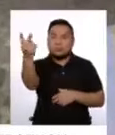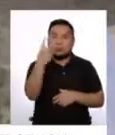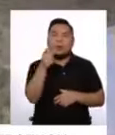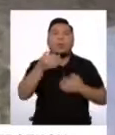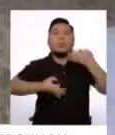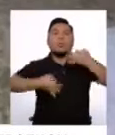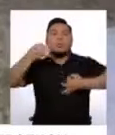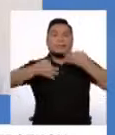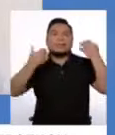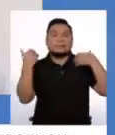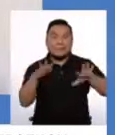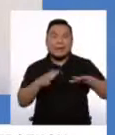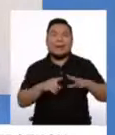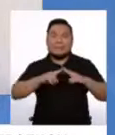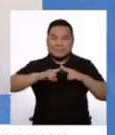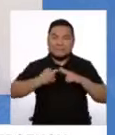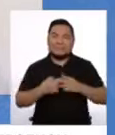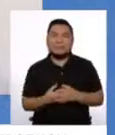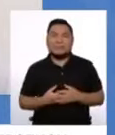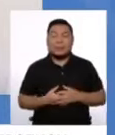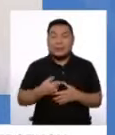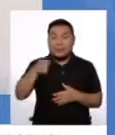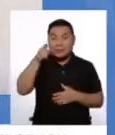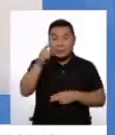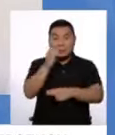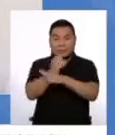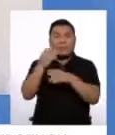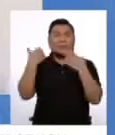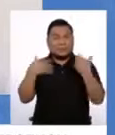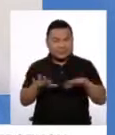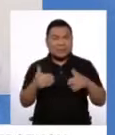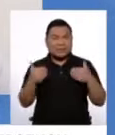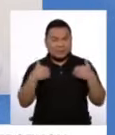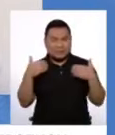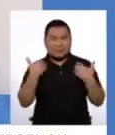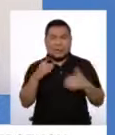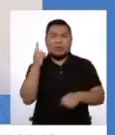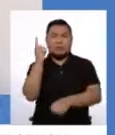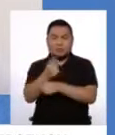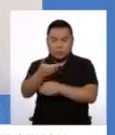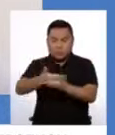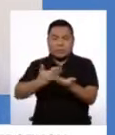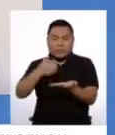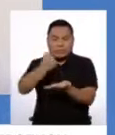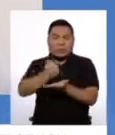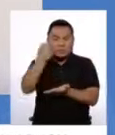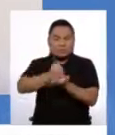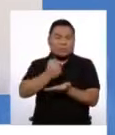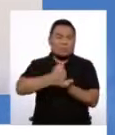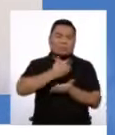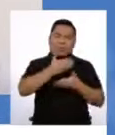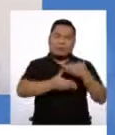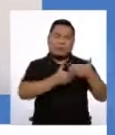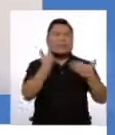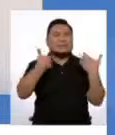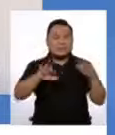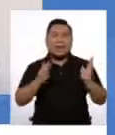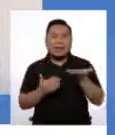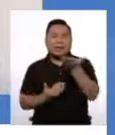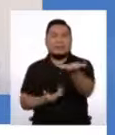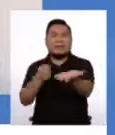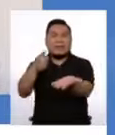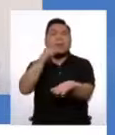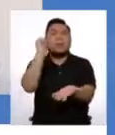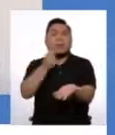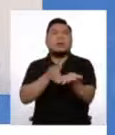el caso Odebreg. El caso del señor Humala ya tiene una acusación y tiene un control de legalidad. Nosotros, ya incluso el caso del señor Humala